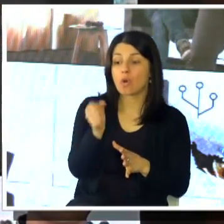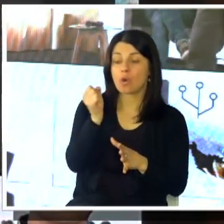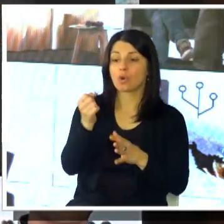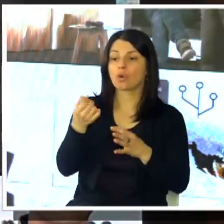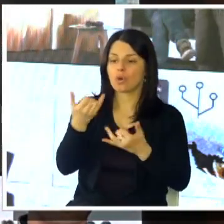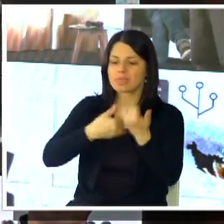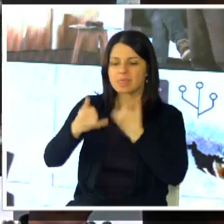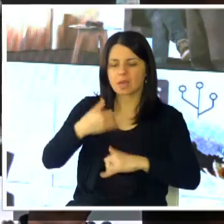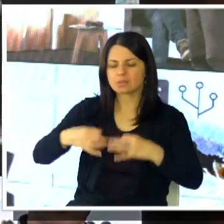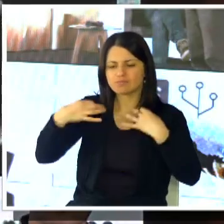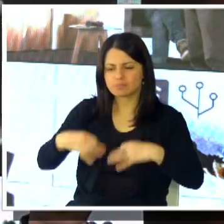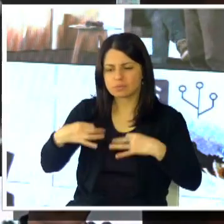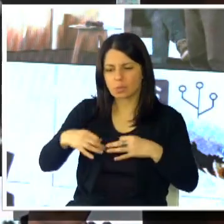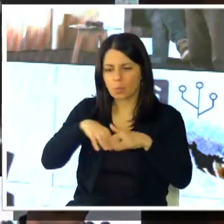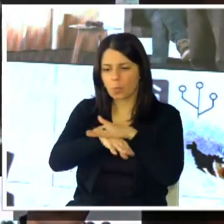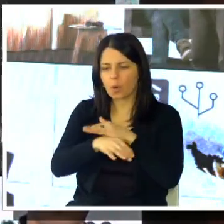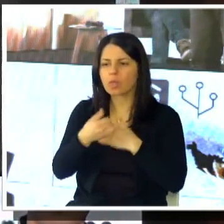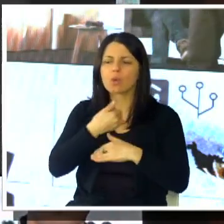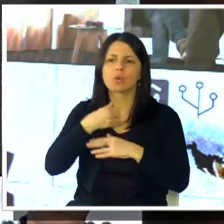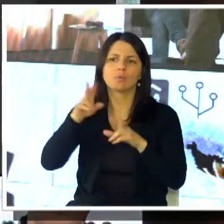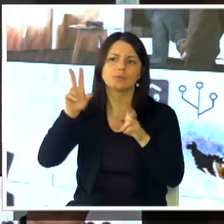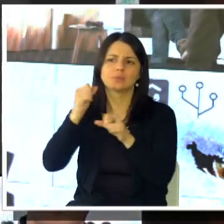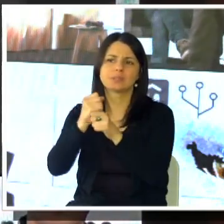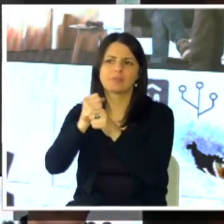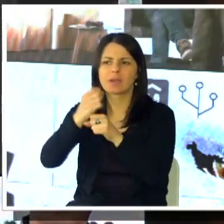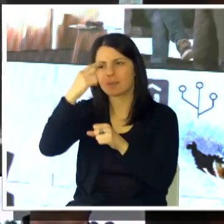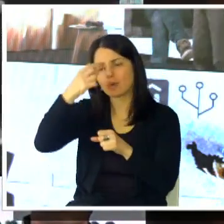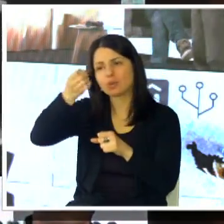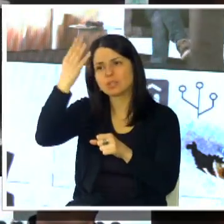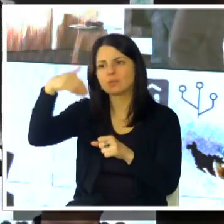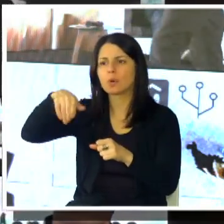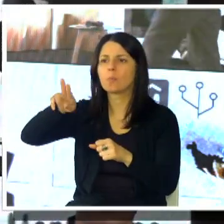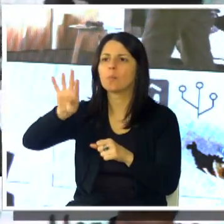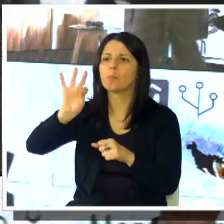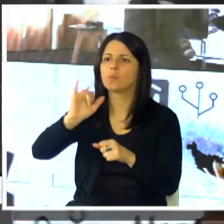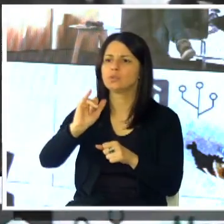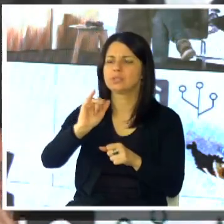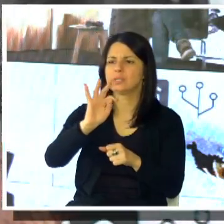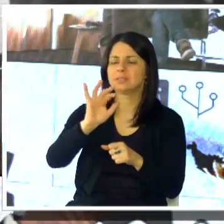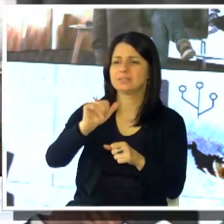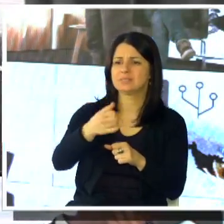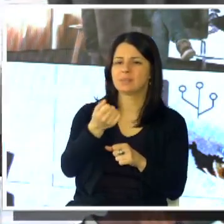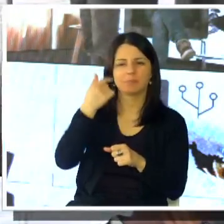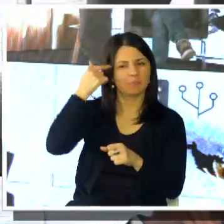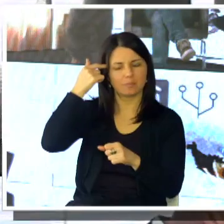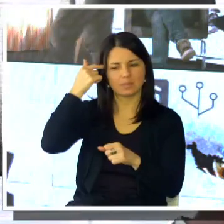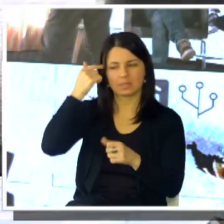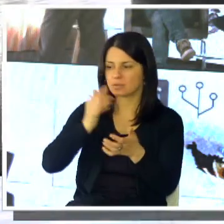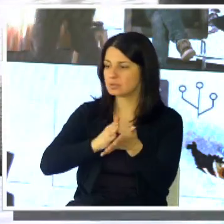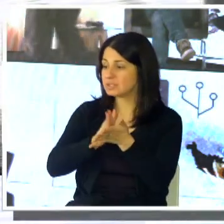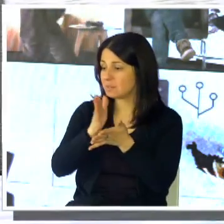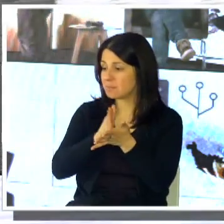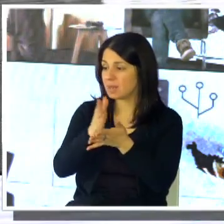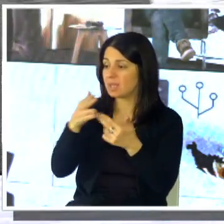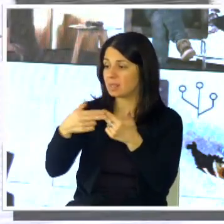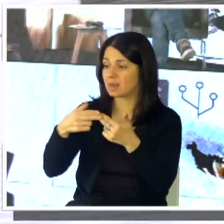los datos? ¿Cómo manejamos el concepto de multitenant? Más pensando que siempre las